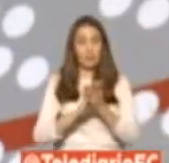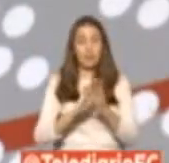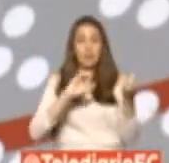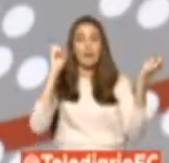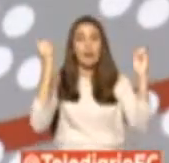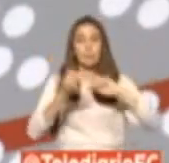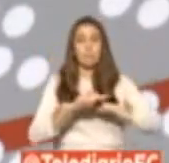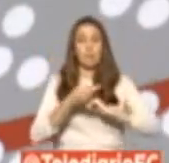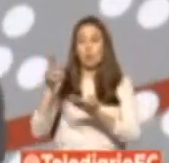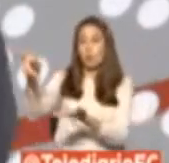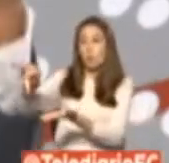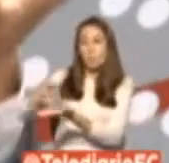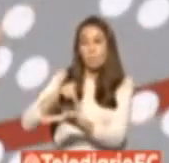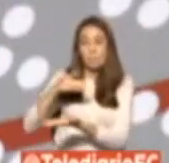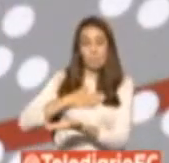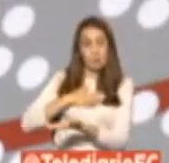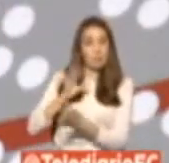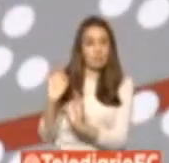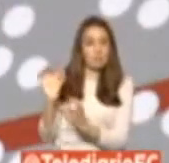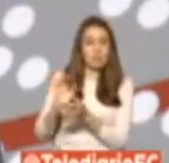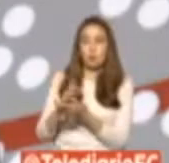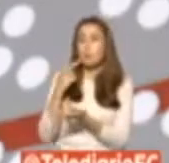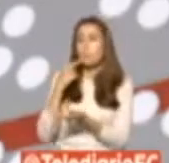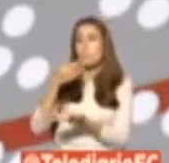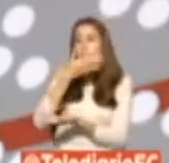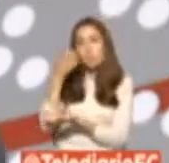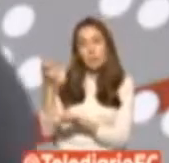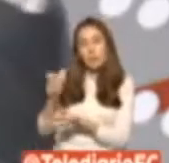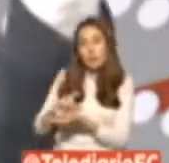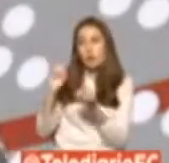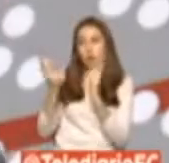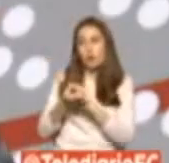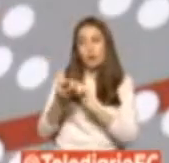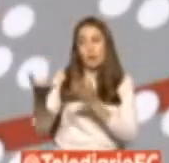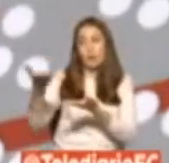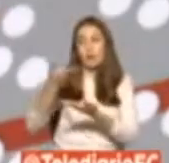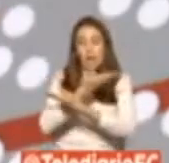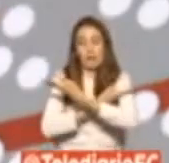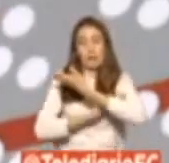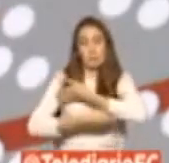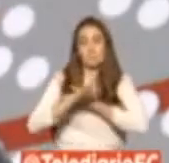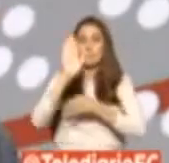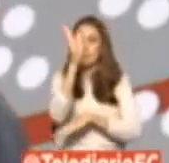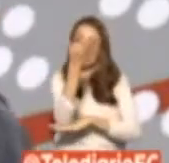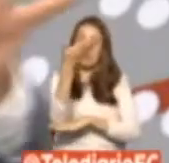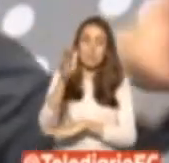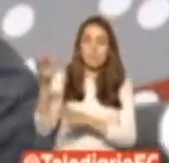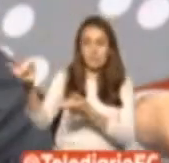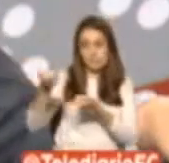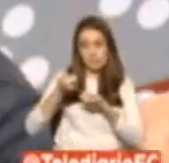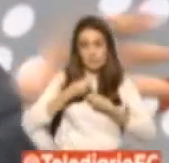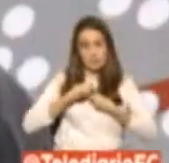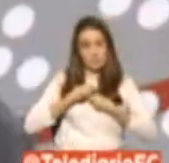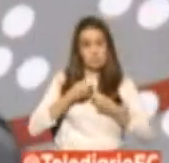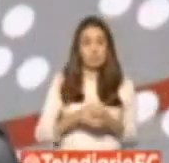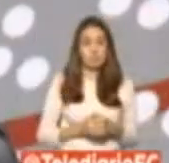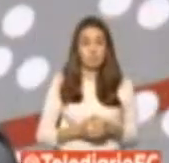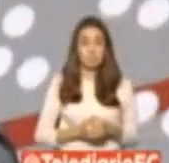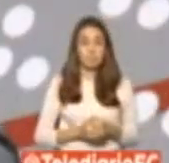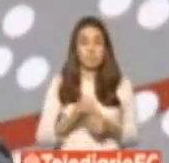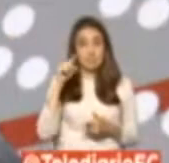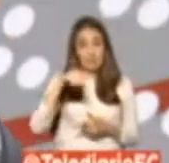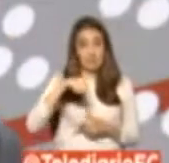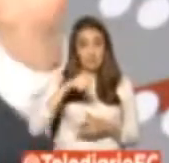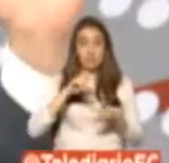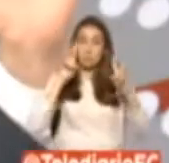Entonces, esto es una... está disfrazado. Este disfraz está carente en el financiamiento de la prensa. Hay que decir, aquí